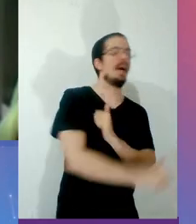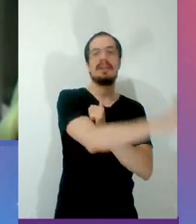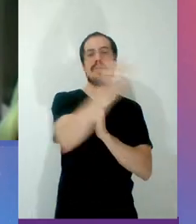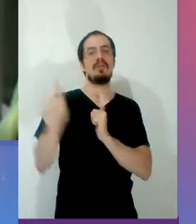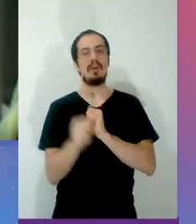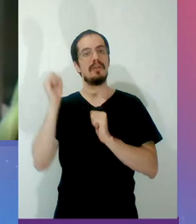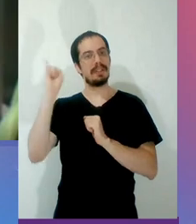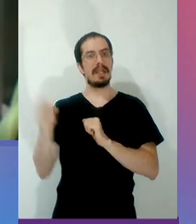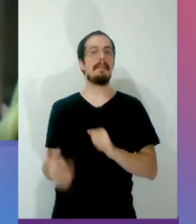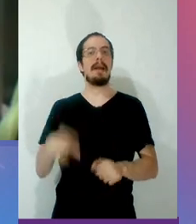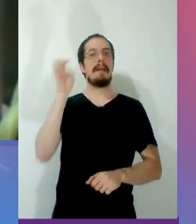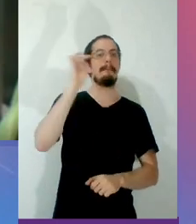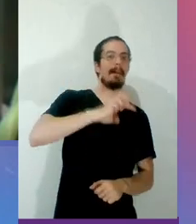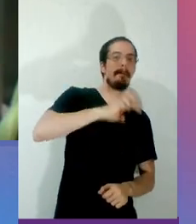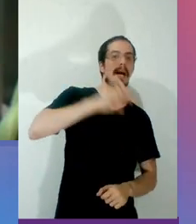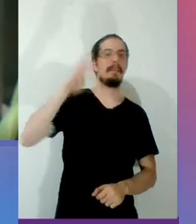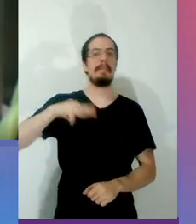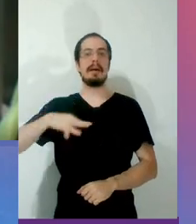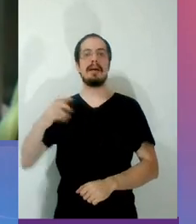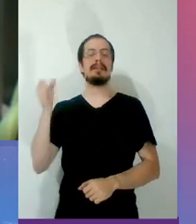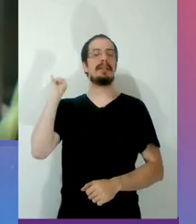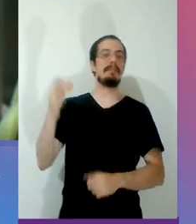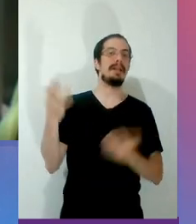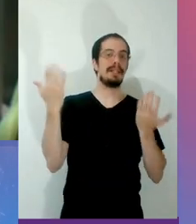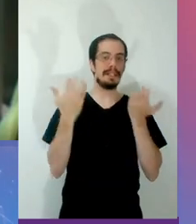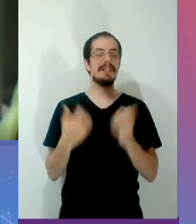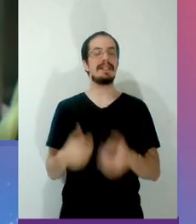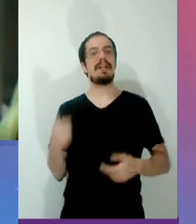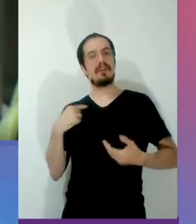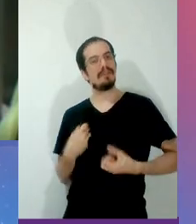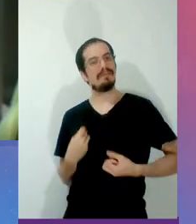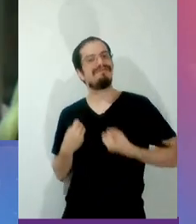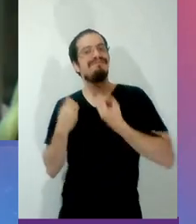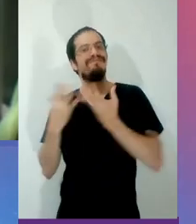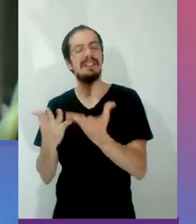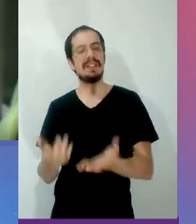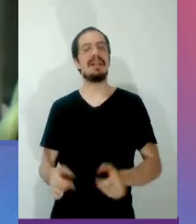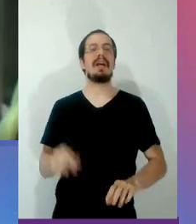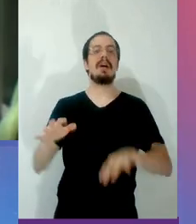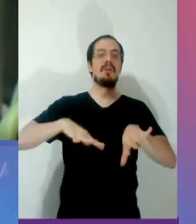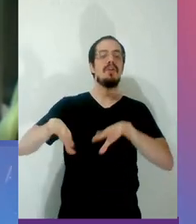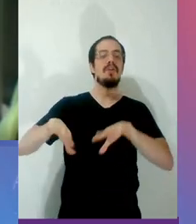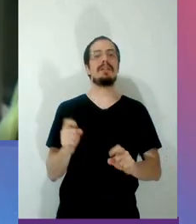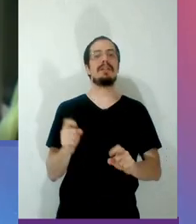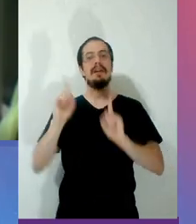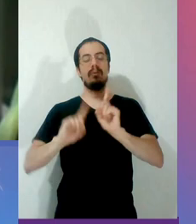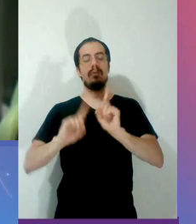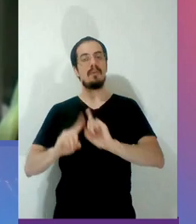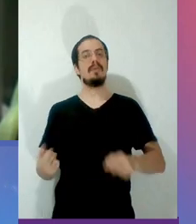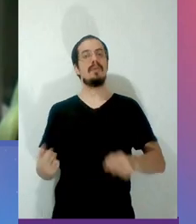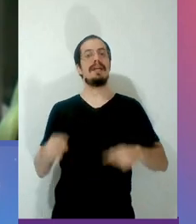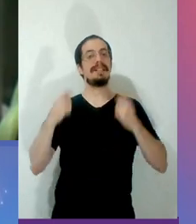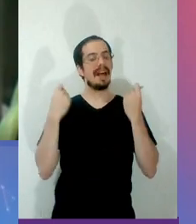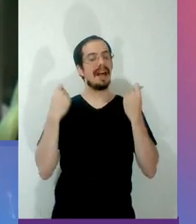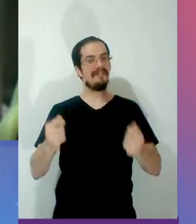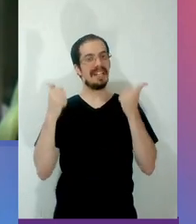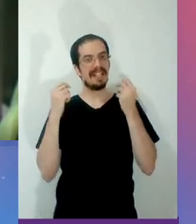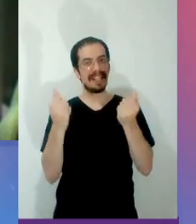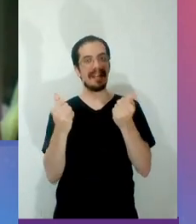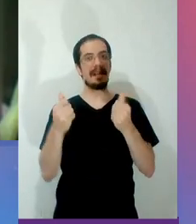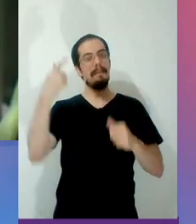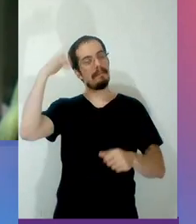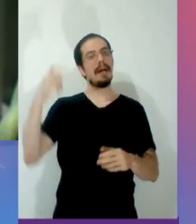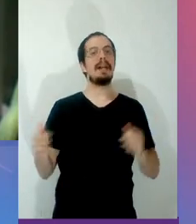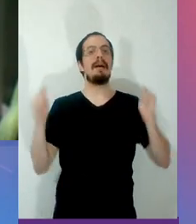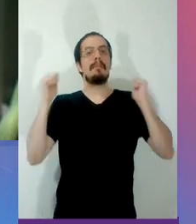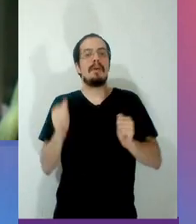necesitan que nosotros les demos a lo mejor alguna herramienta, algunos tips, algunas habilidades para que ellos puedan estimular en su